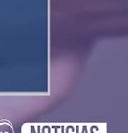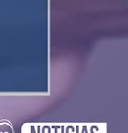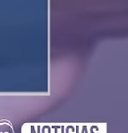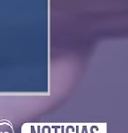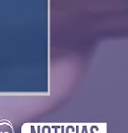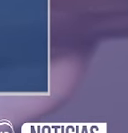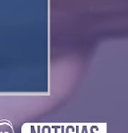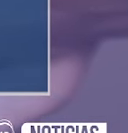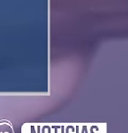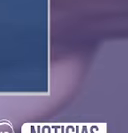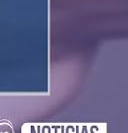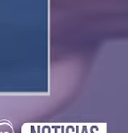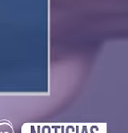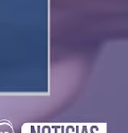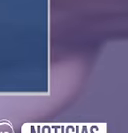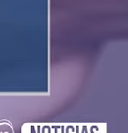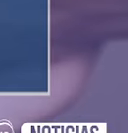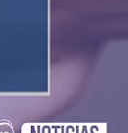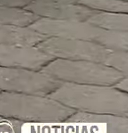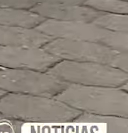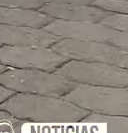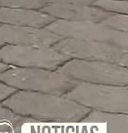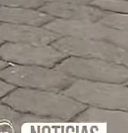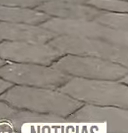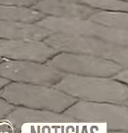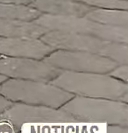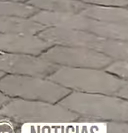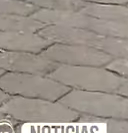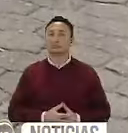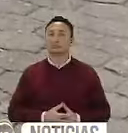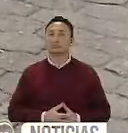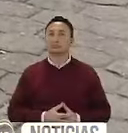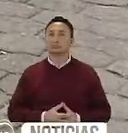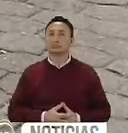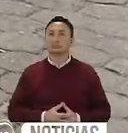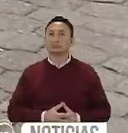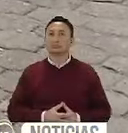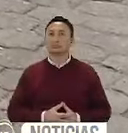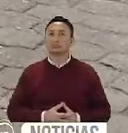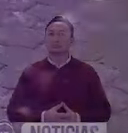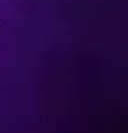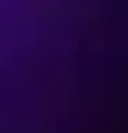22118543 97, a nombre de Luis Sáez. Informó Javier Rosero.